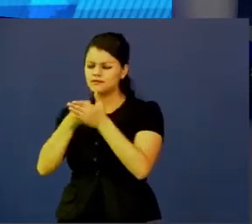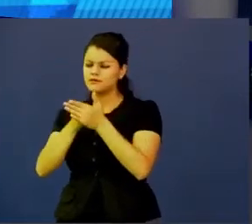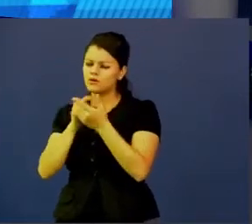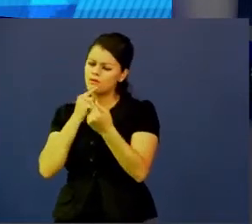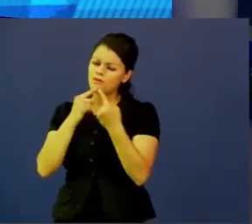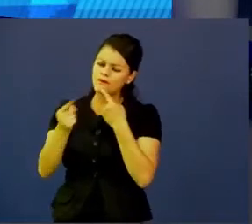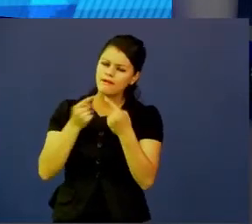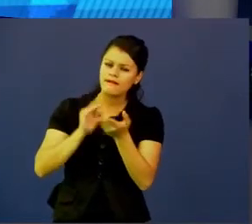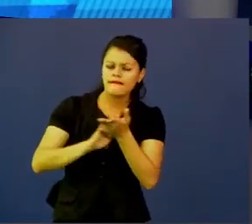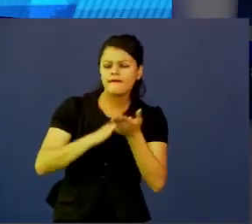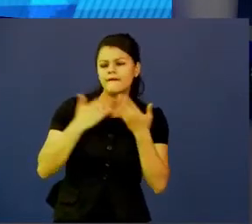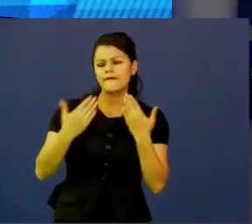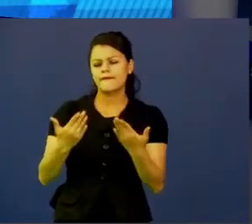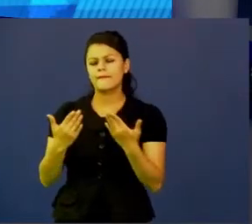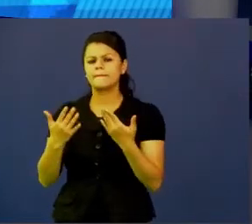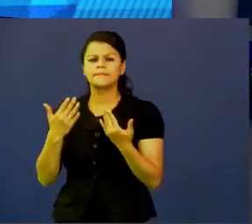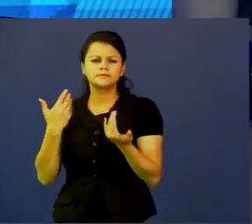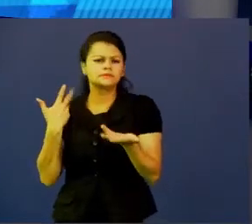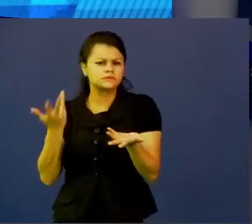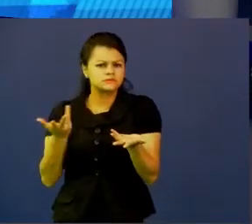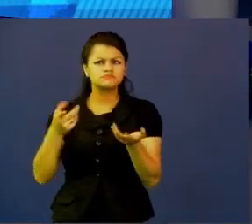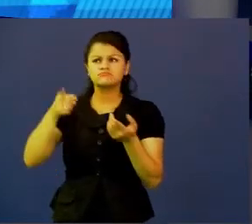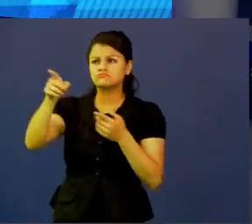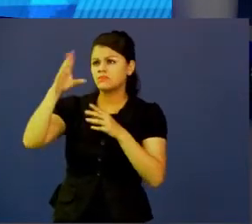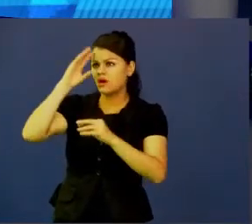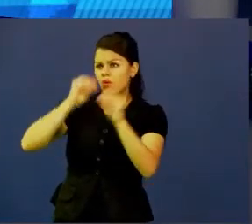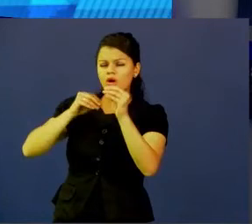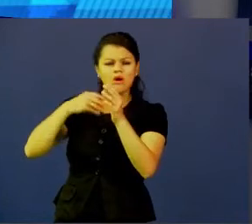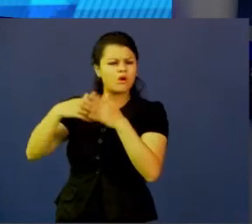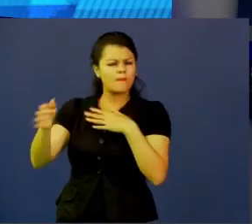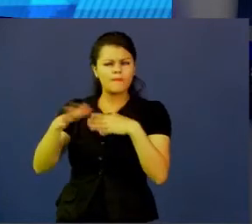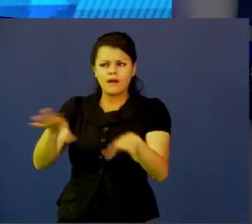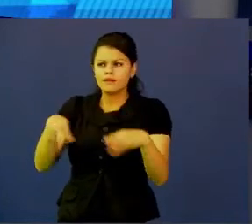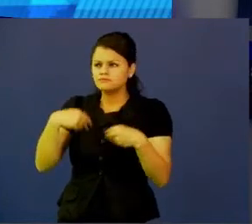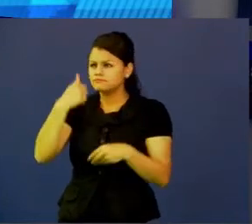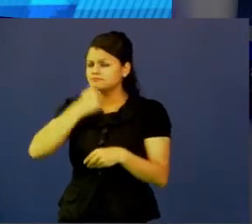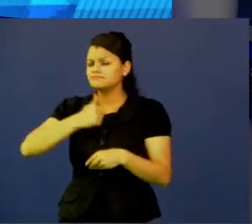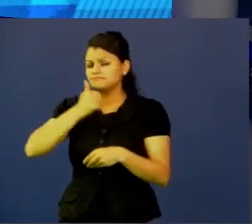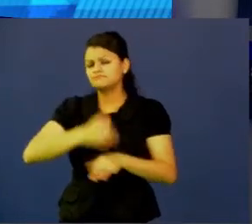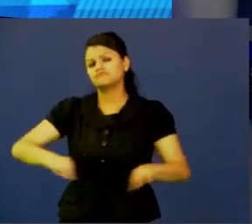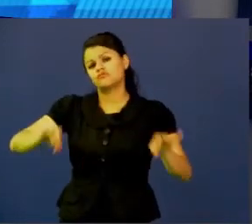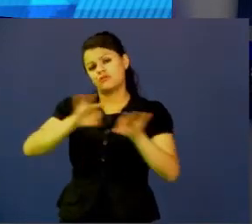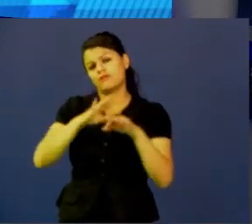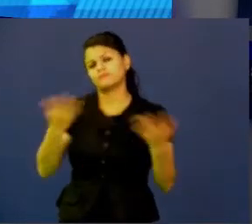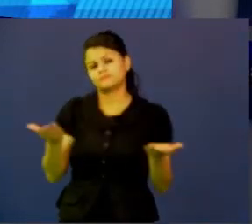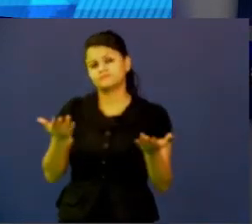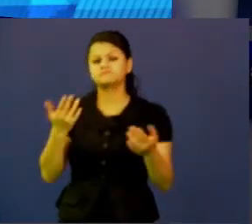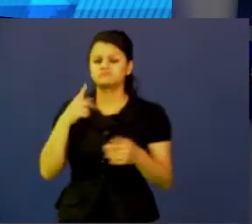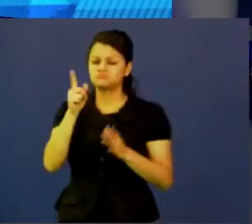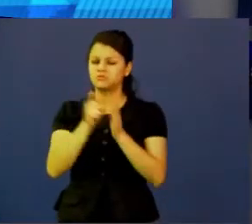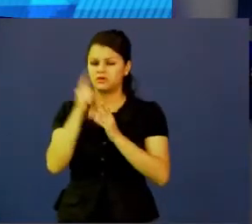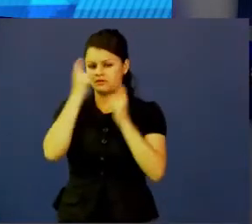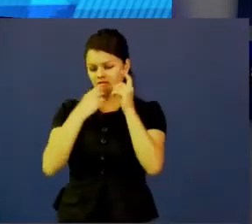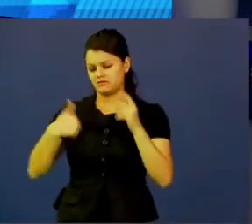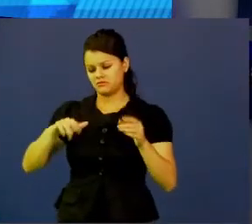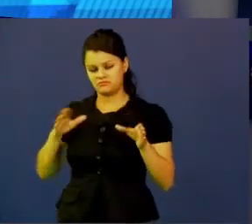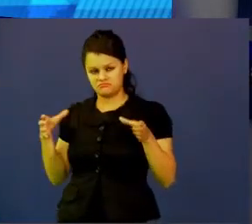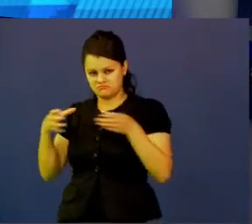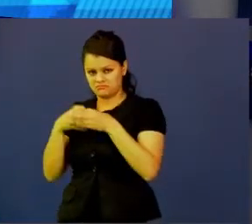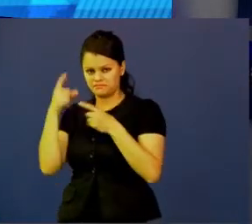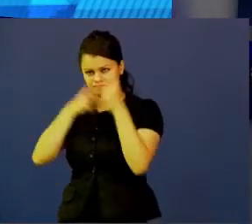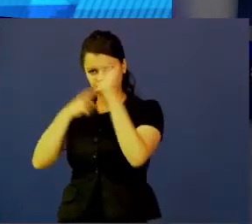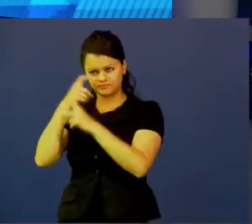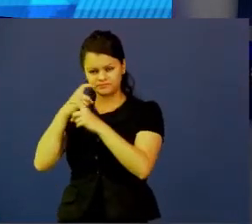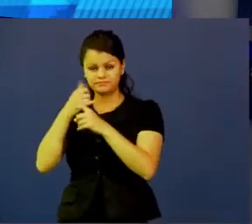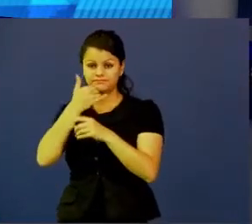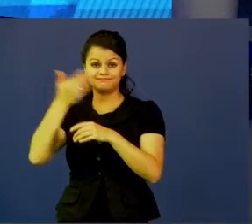en que seamos capaces de vivir con el disenso. Hay una reflexión que nosotros hemos pensado y es que en las décadas de